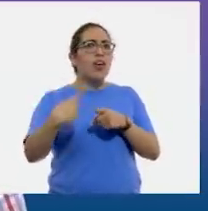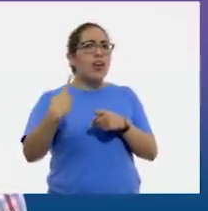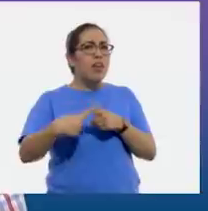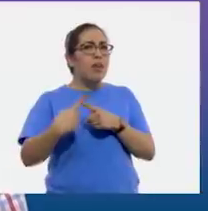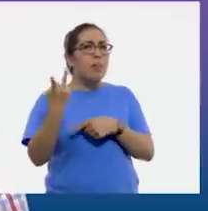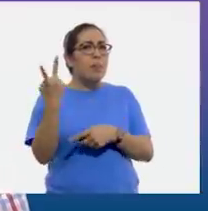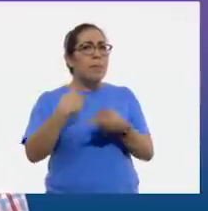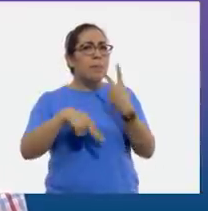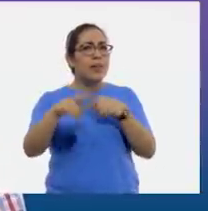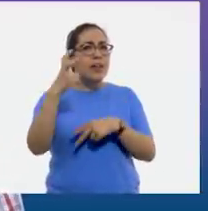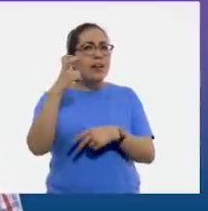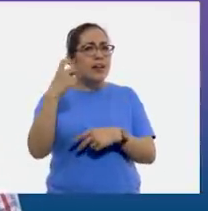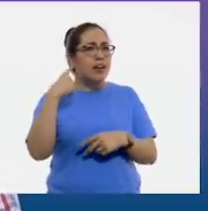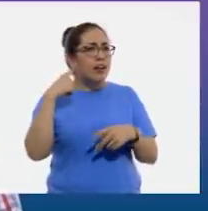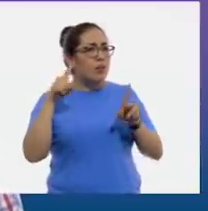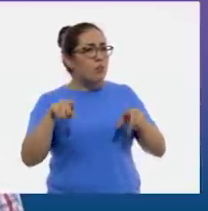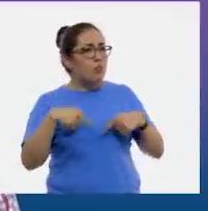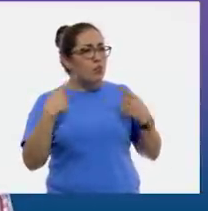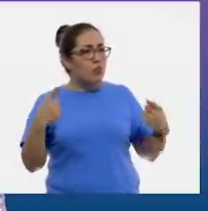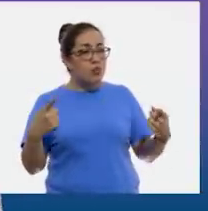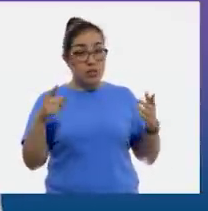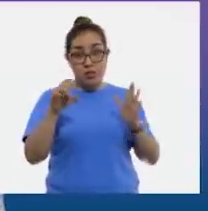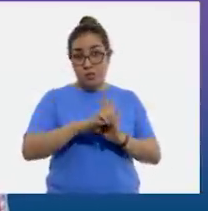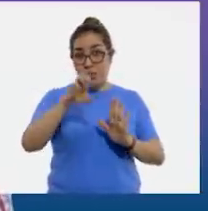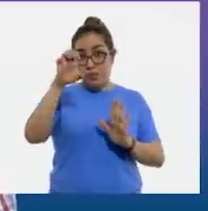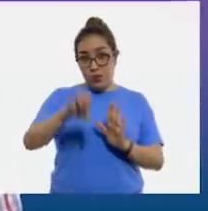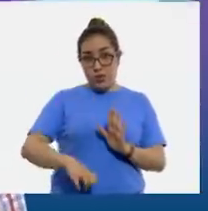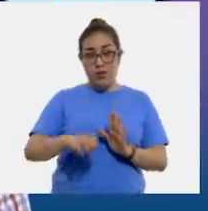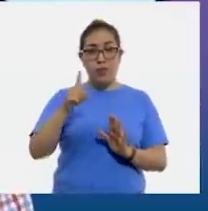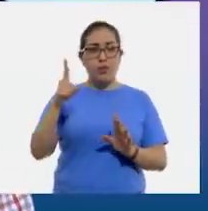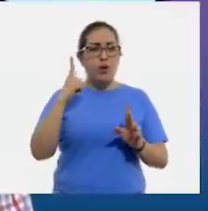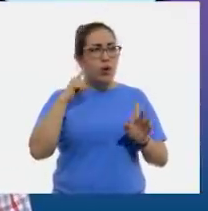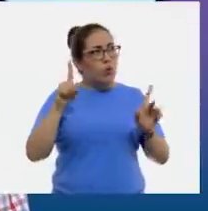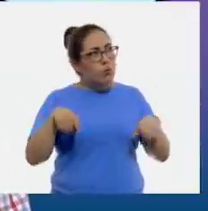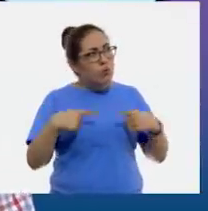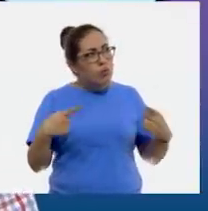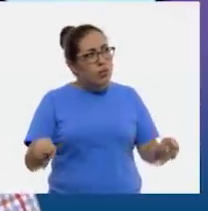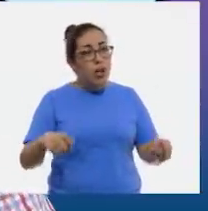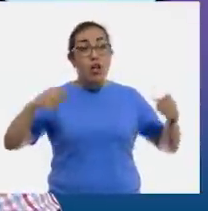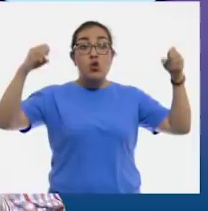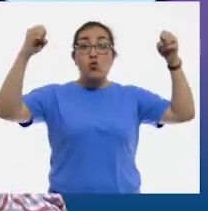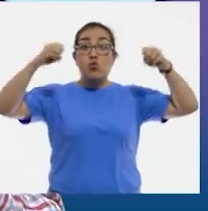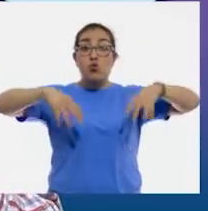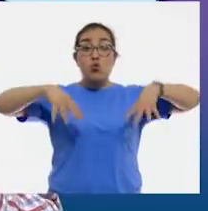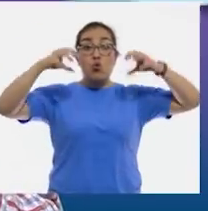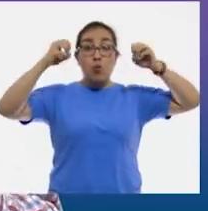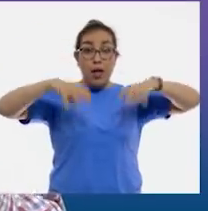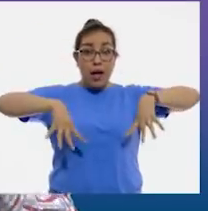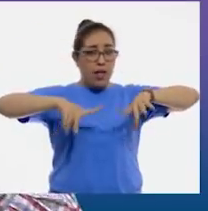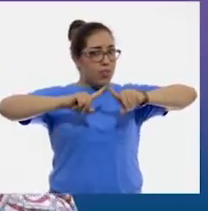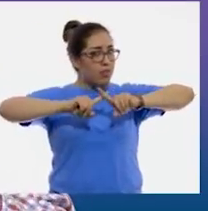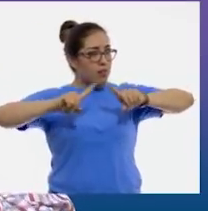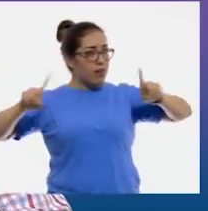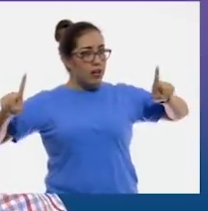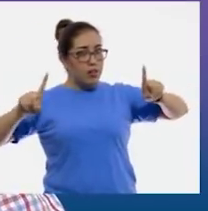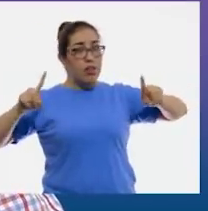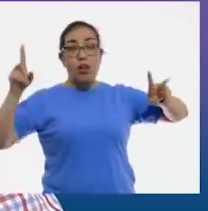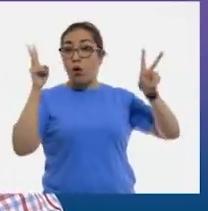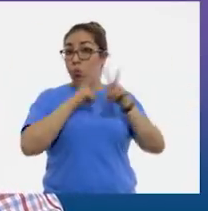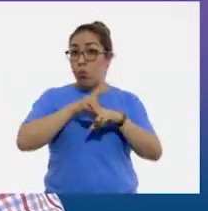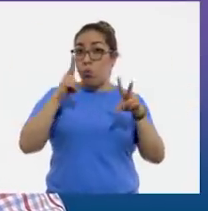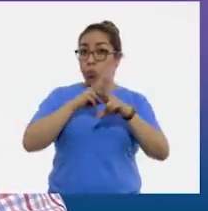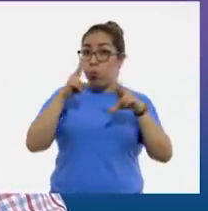y así distinguirlo. Por ejemplo, el sonido de la lluvia, que es distinto al sonido del